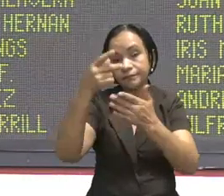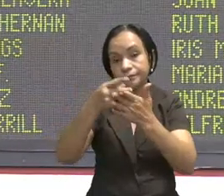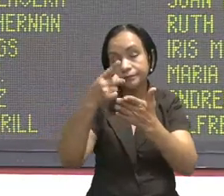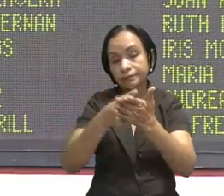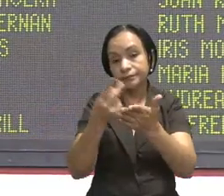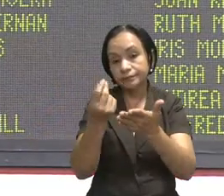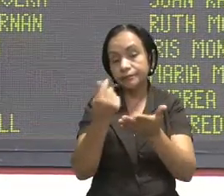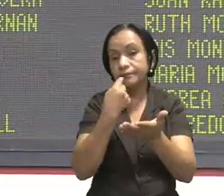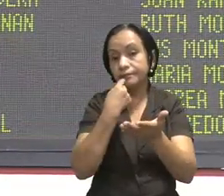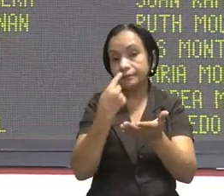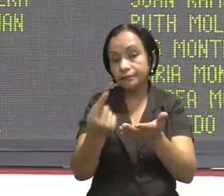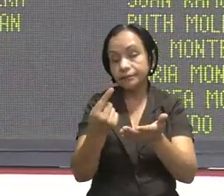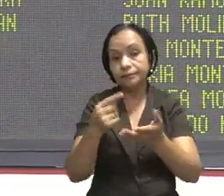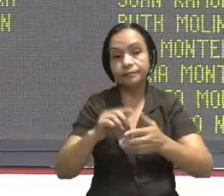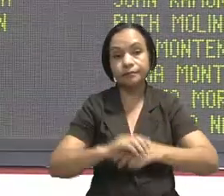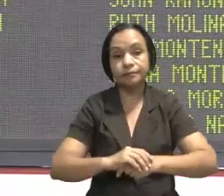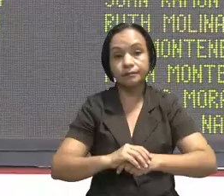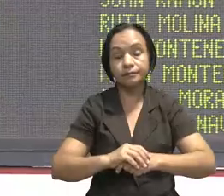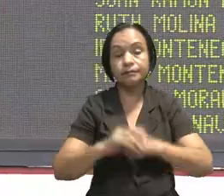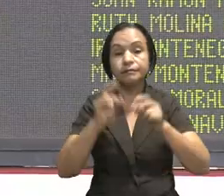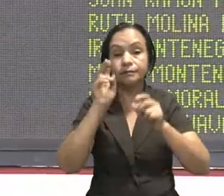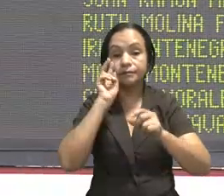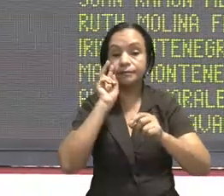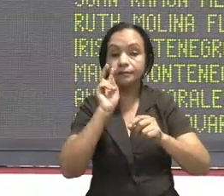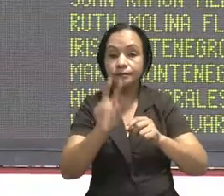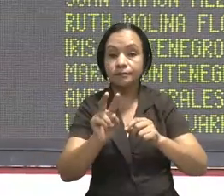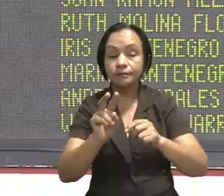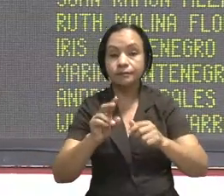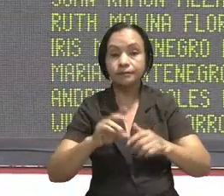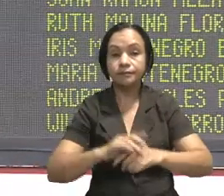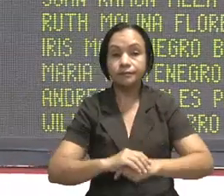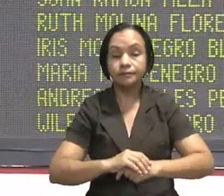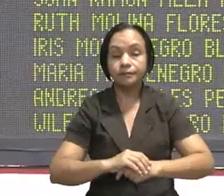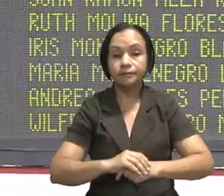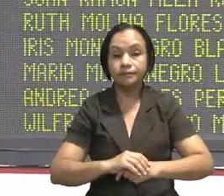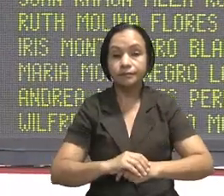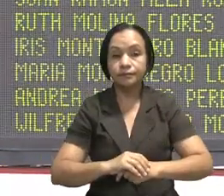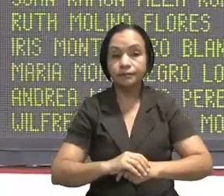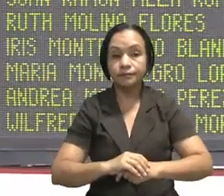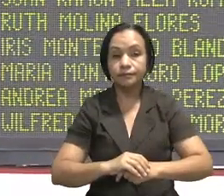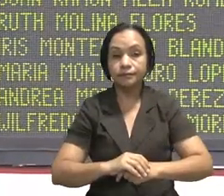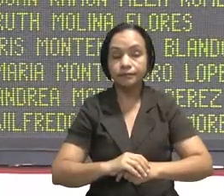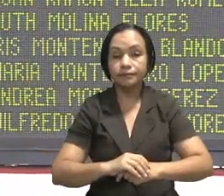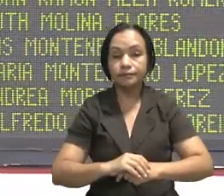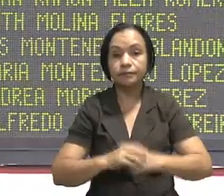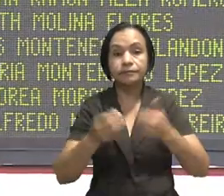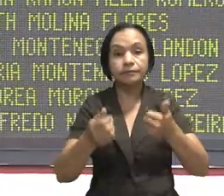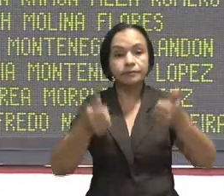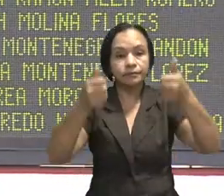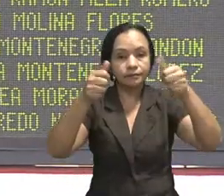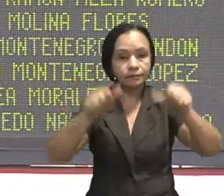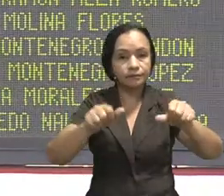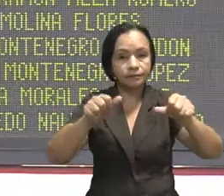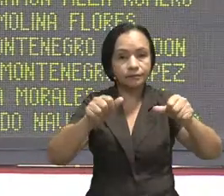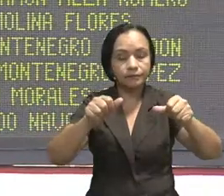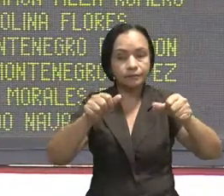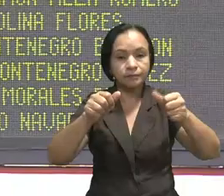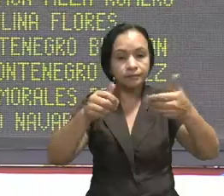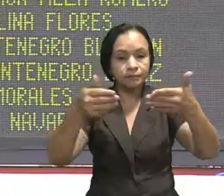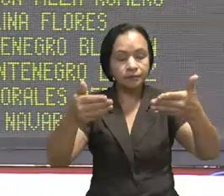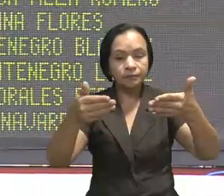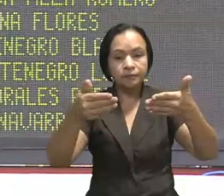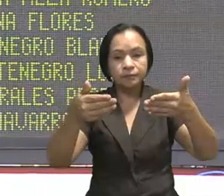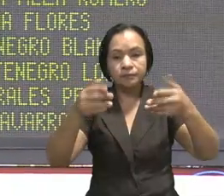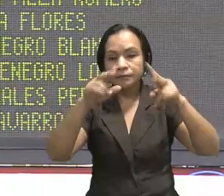se verificó se estableció